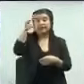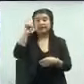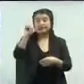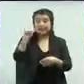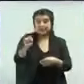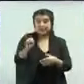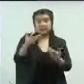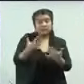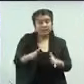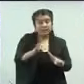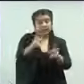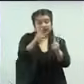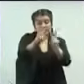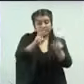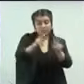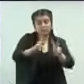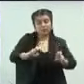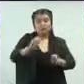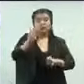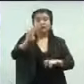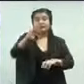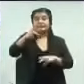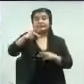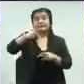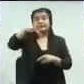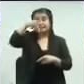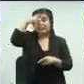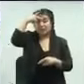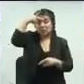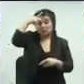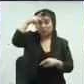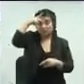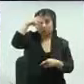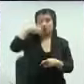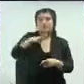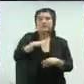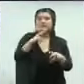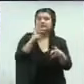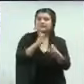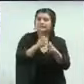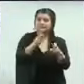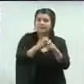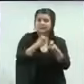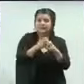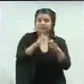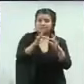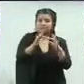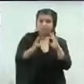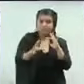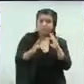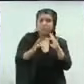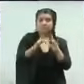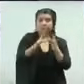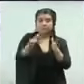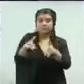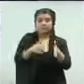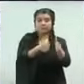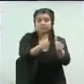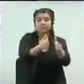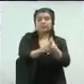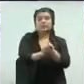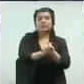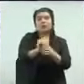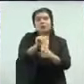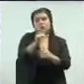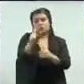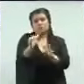la revisión. Son 3 kilómetros los que están críticos, el resto de la ruta está en perfectas,